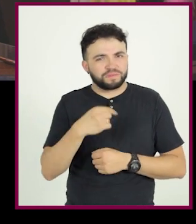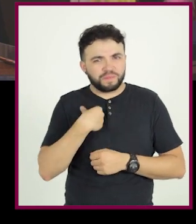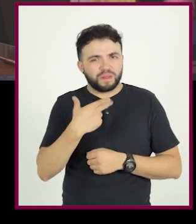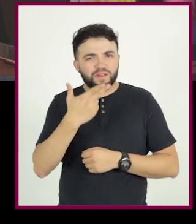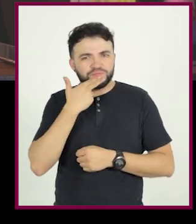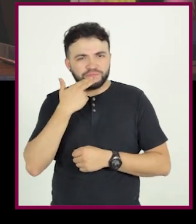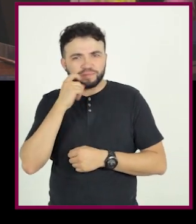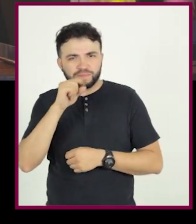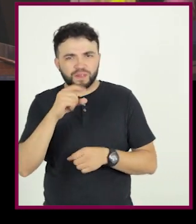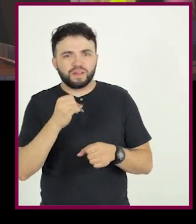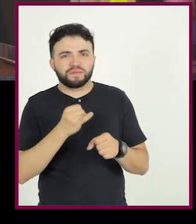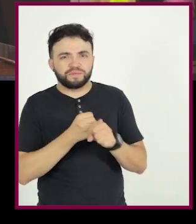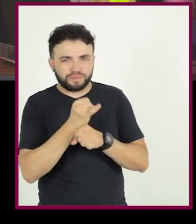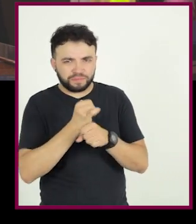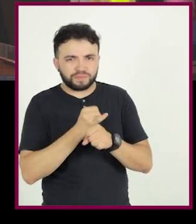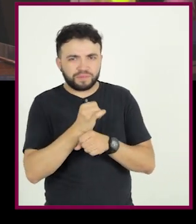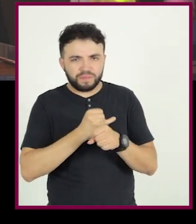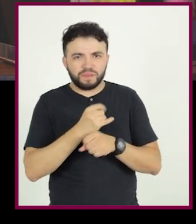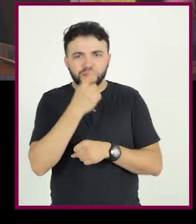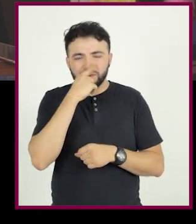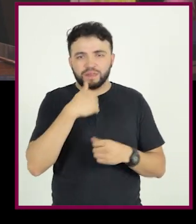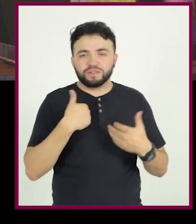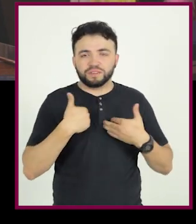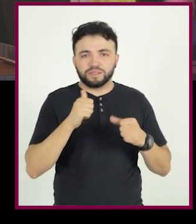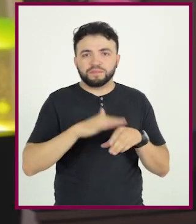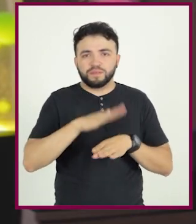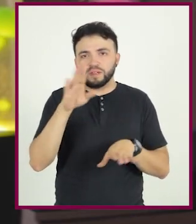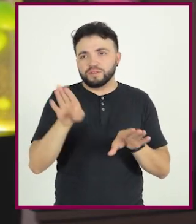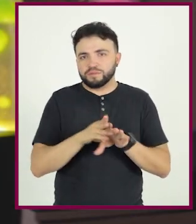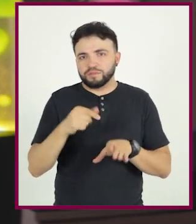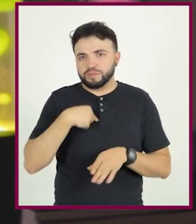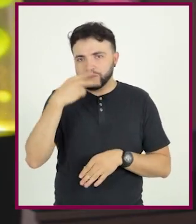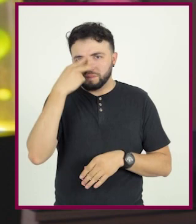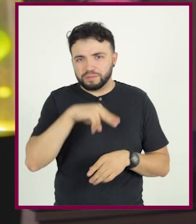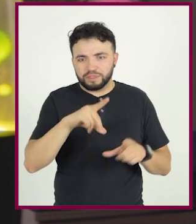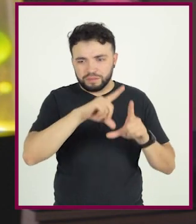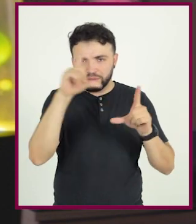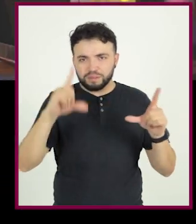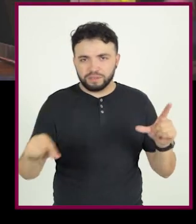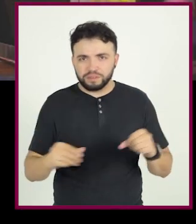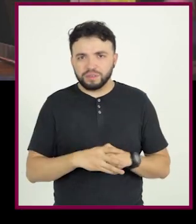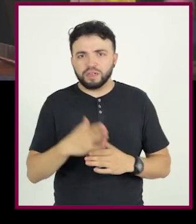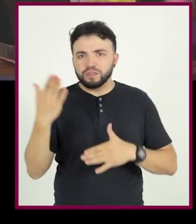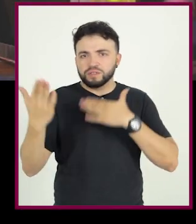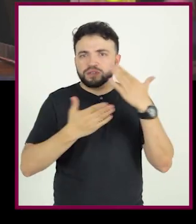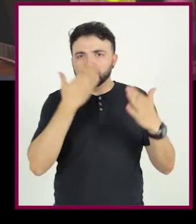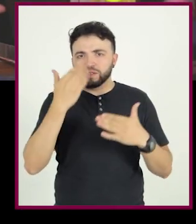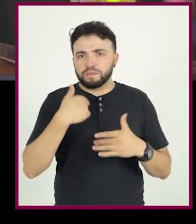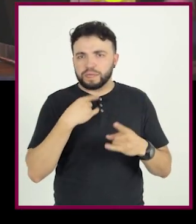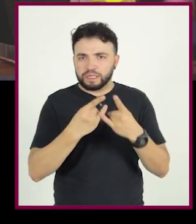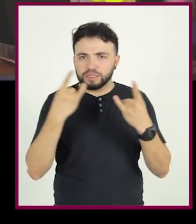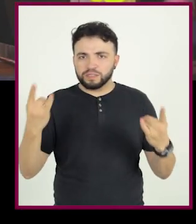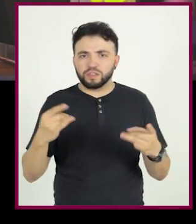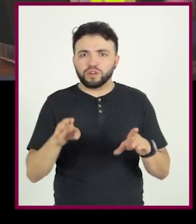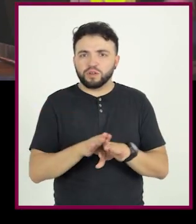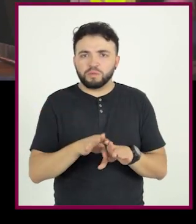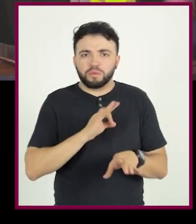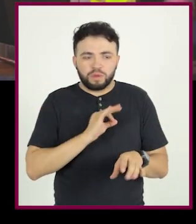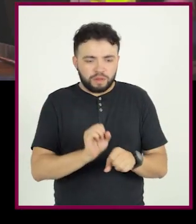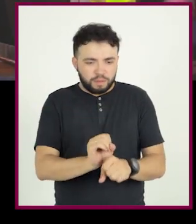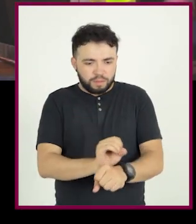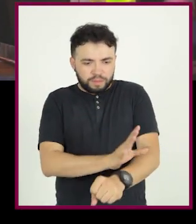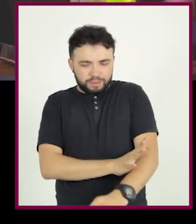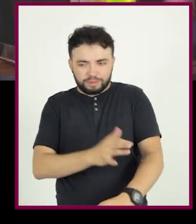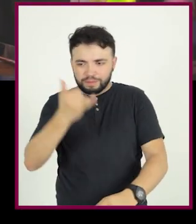ellas. ¿Sabes, Juanma? A mí me sirvió la investigación que hicimos para entenderme como mexicana. Conocer cómo estudiar nuestra